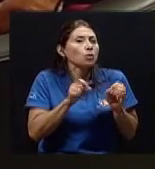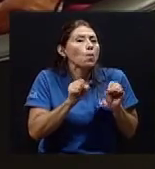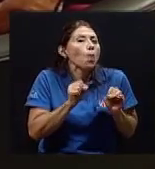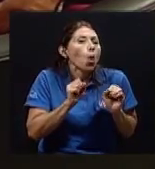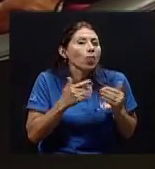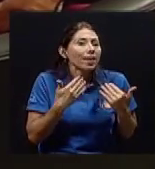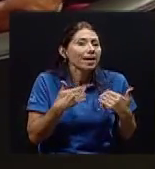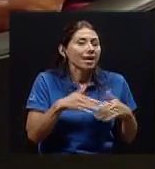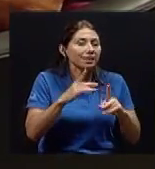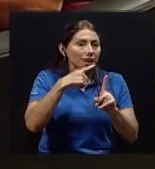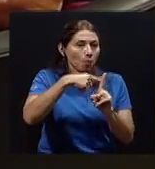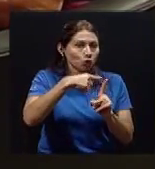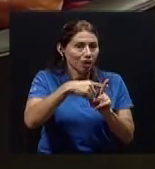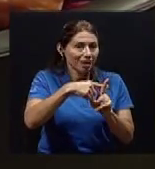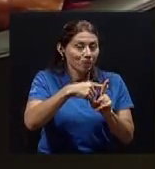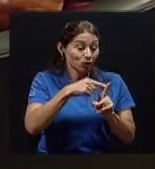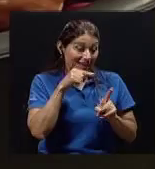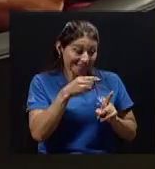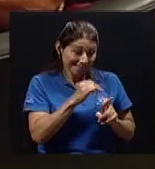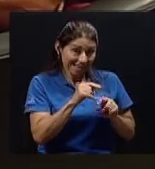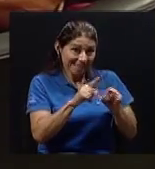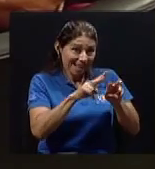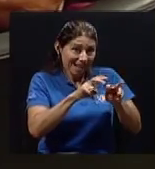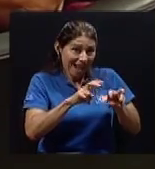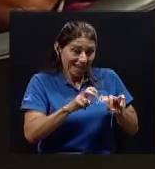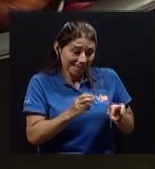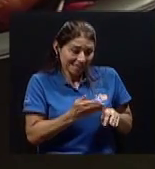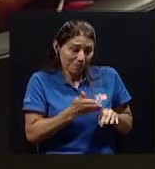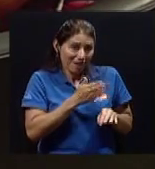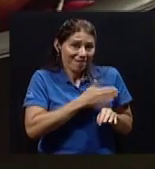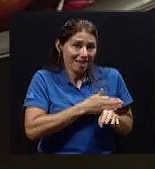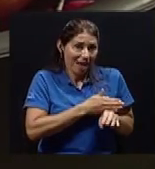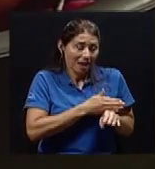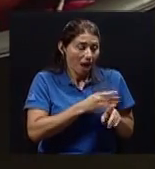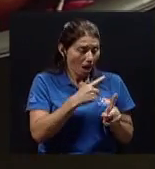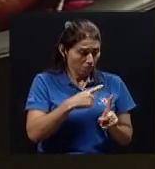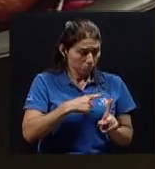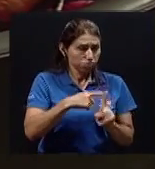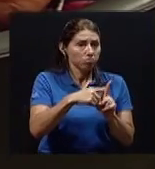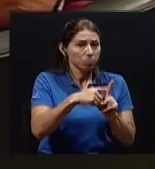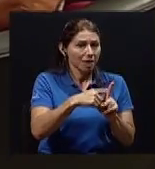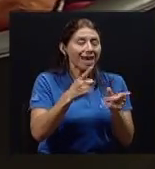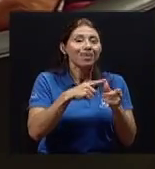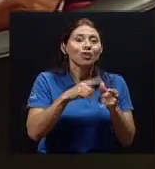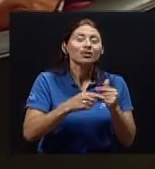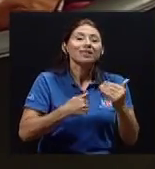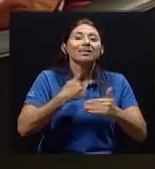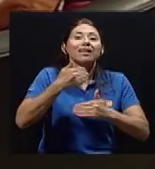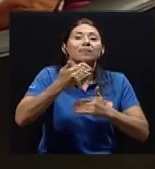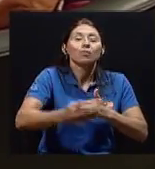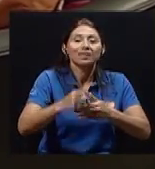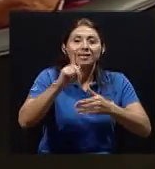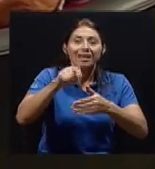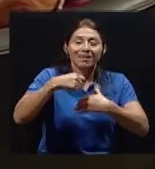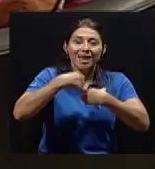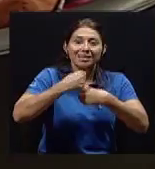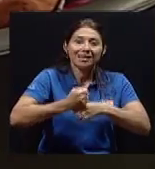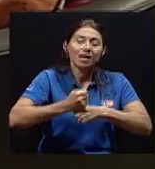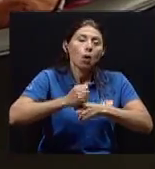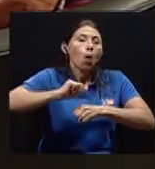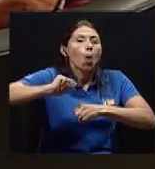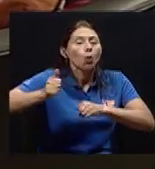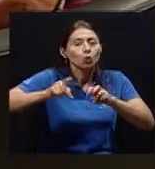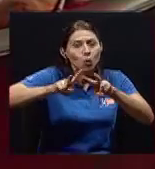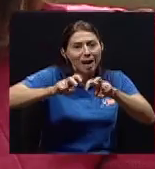si este caso, si este análisis preliminar da positivo, hay que hacer un análisis específico para demostrar que se trata